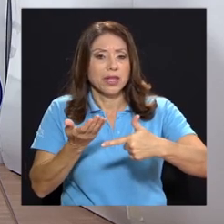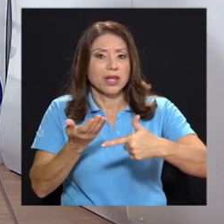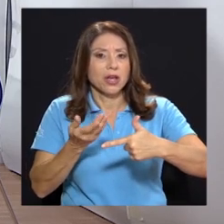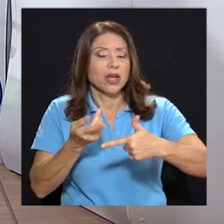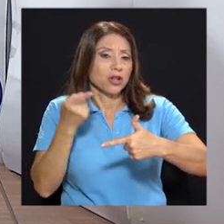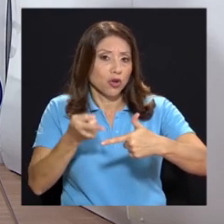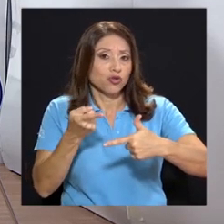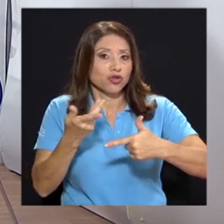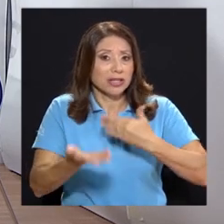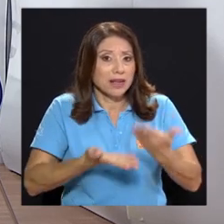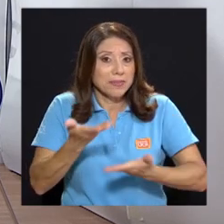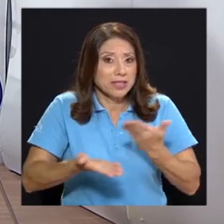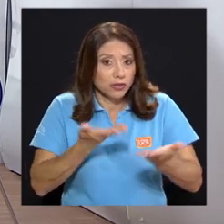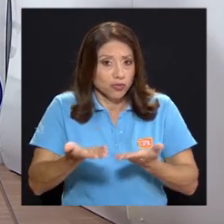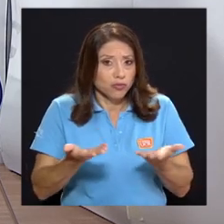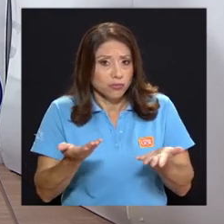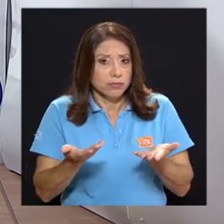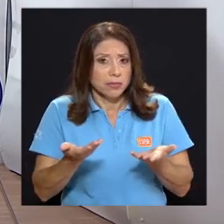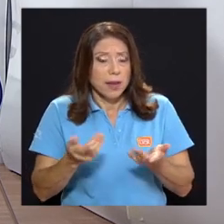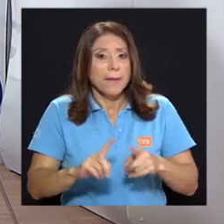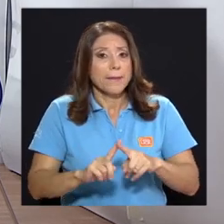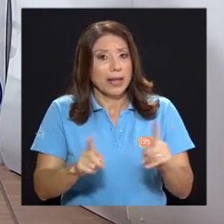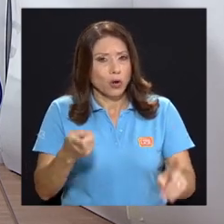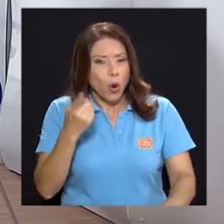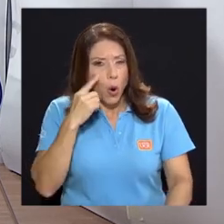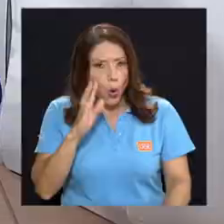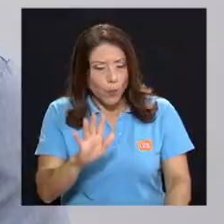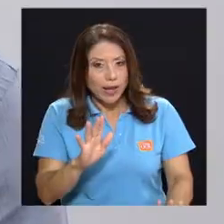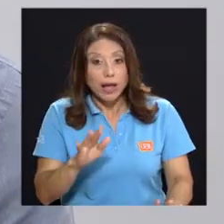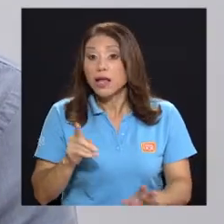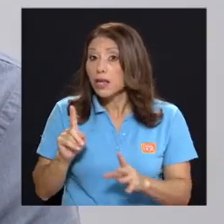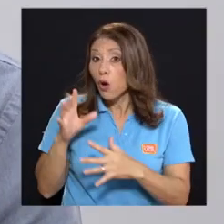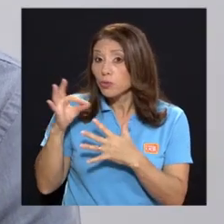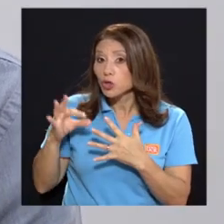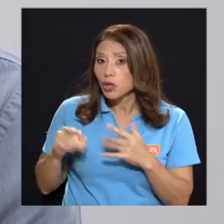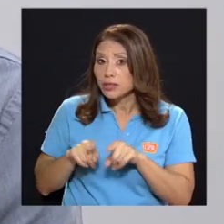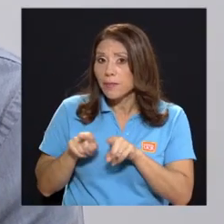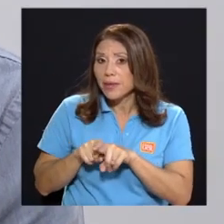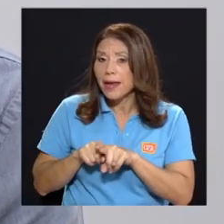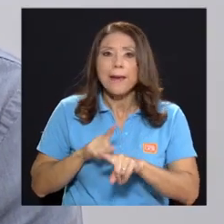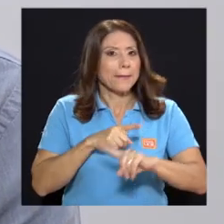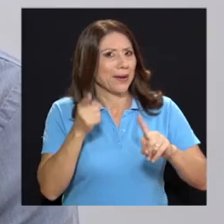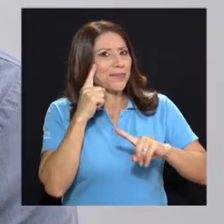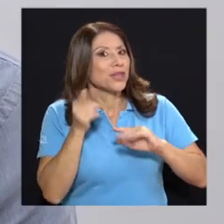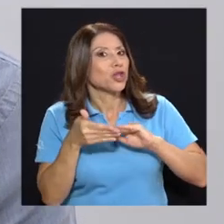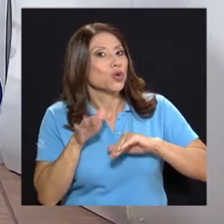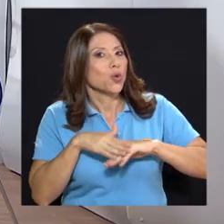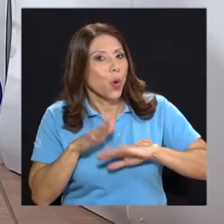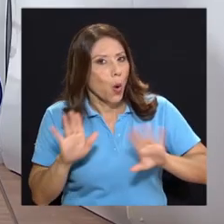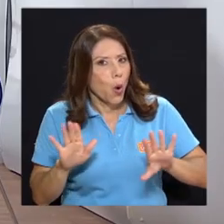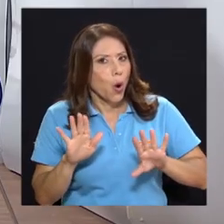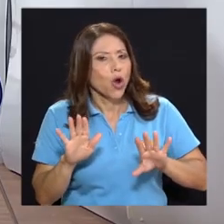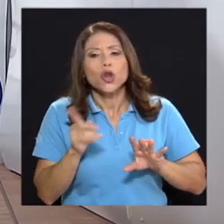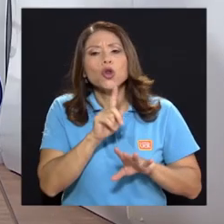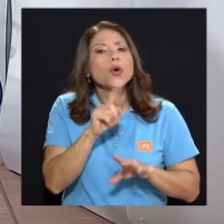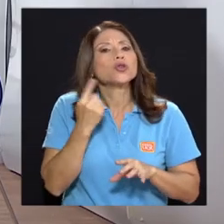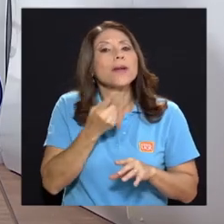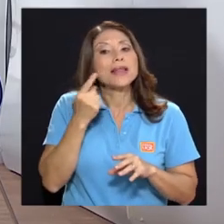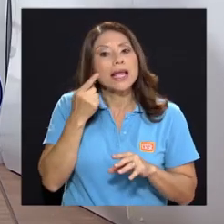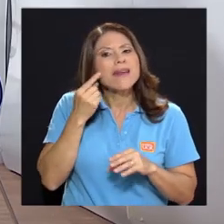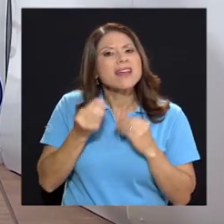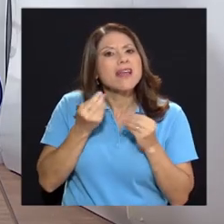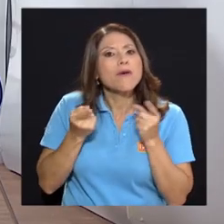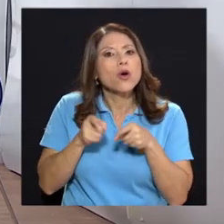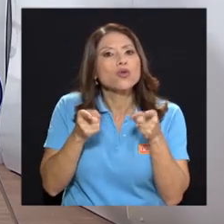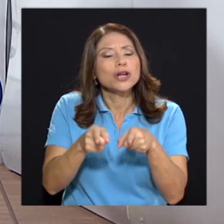de los servicios que se ofrecen en sus mercados pero de las opciones sí pero ahí viene el truco no que hubieran ocurrido sino que se le